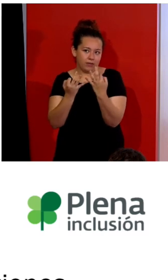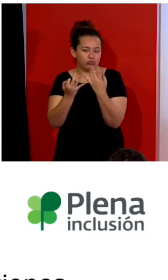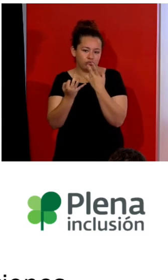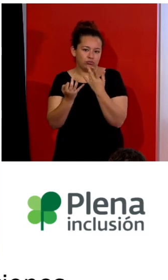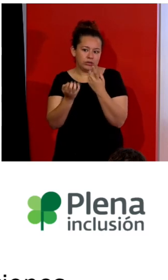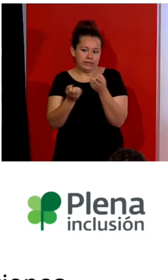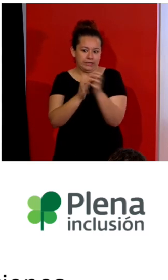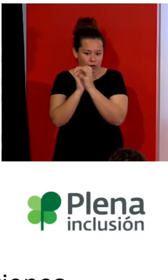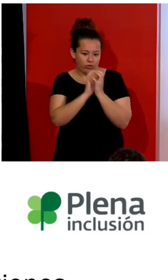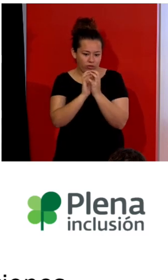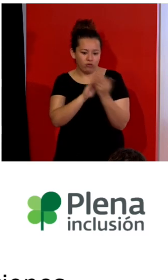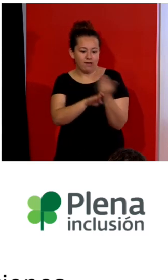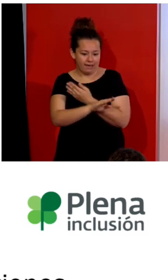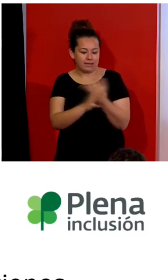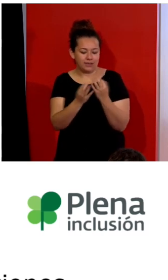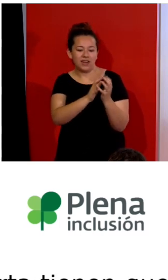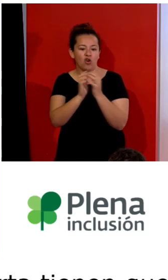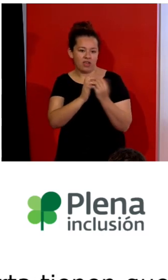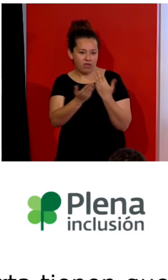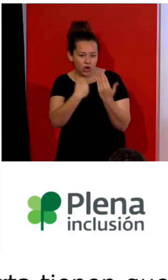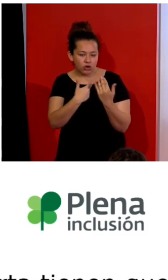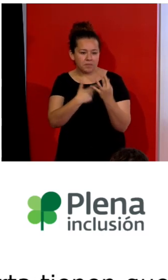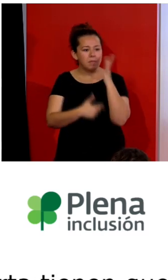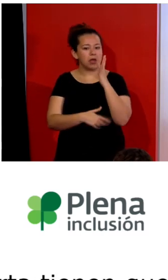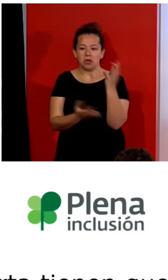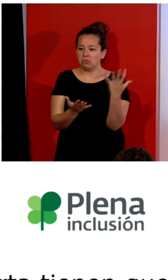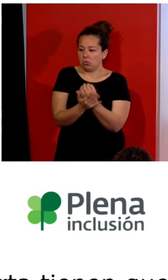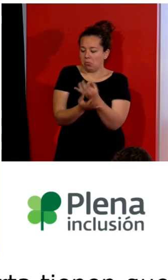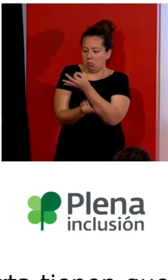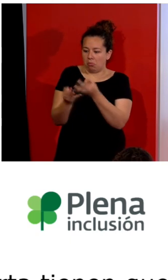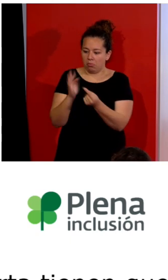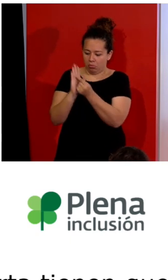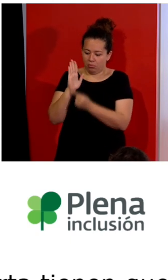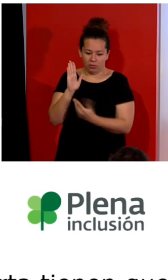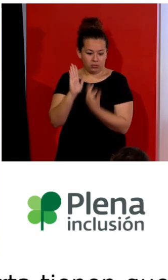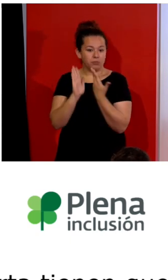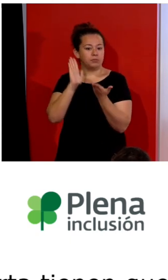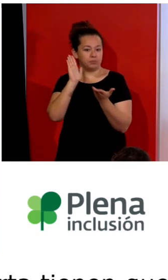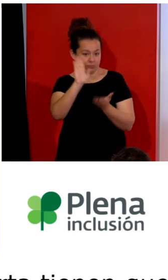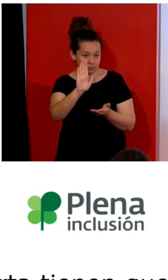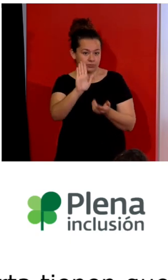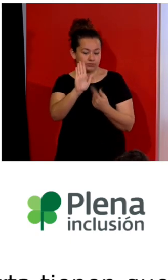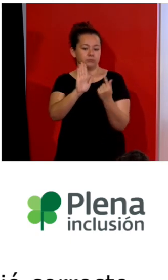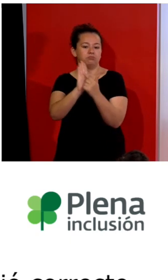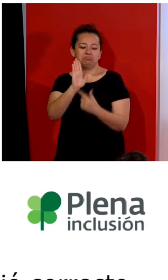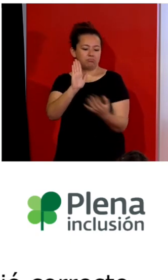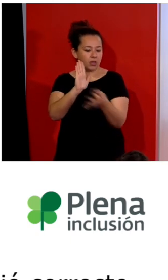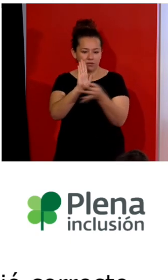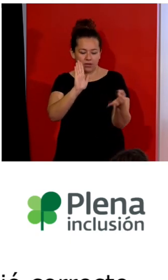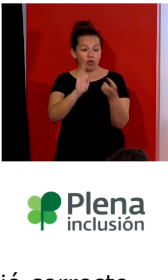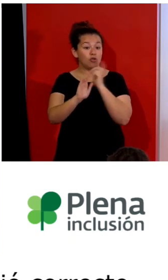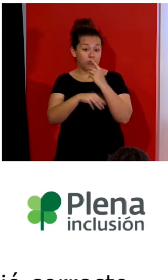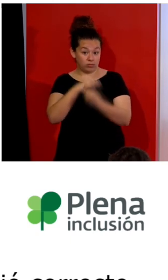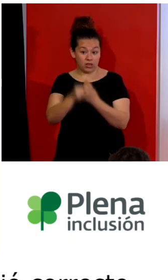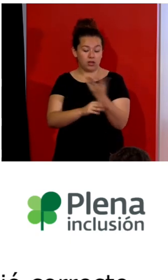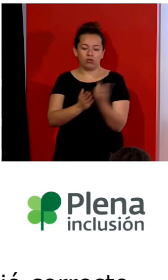por una negociación. Les pareció correcto cómo habíamos diseñado la convocatoria y cómo la íbamos a materializar.